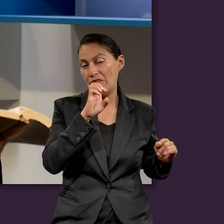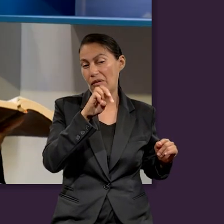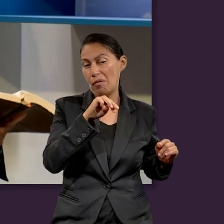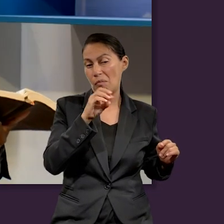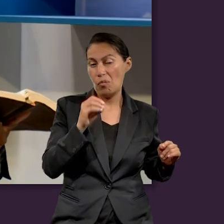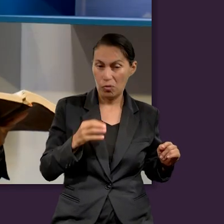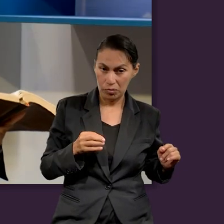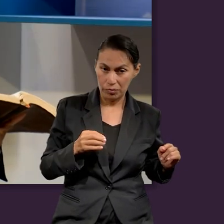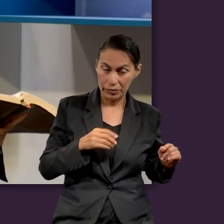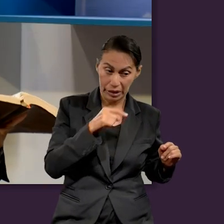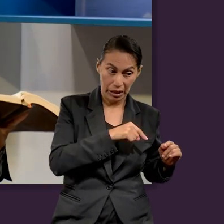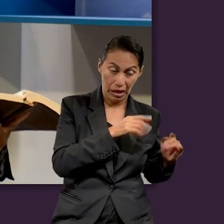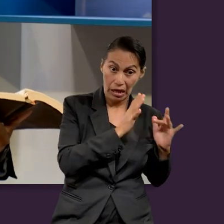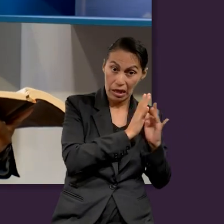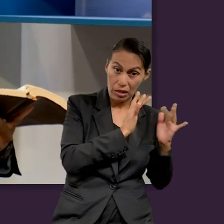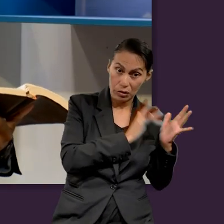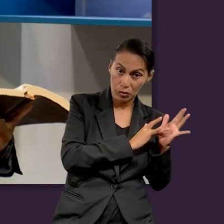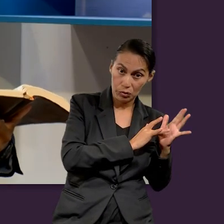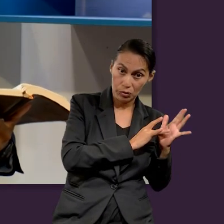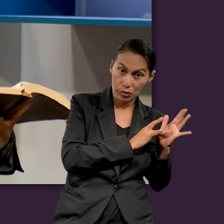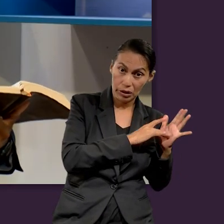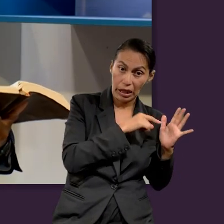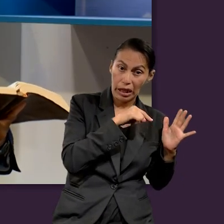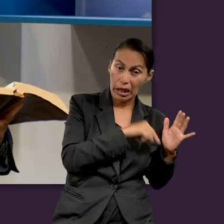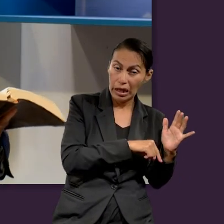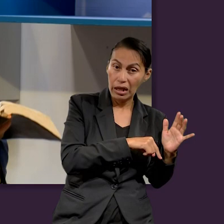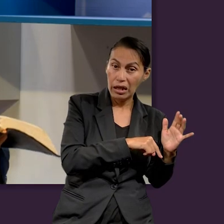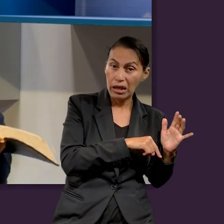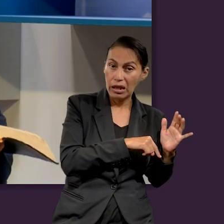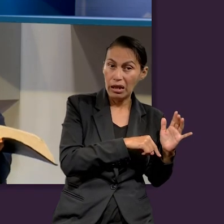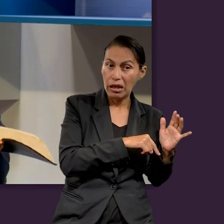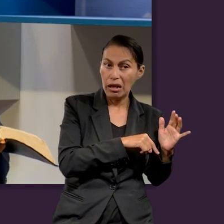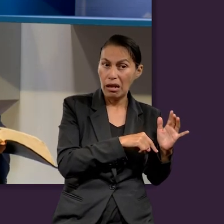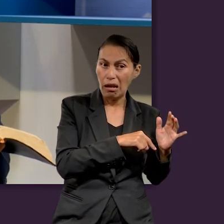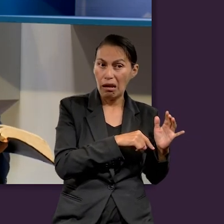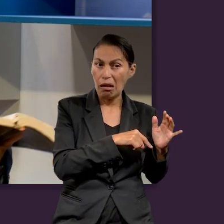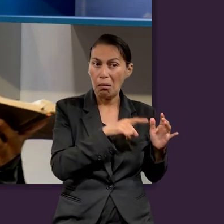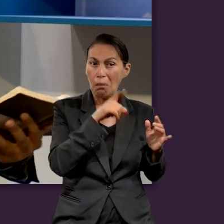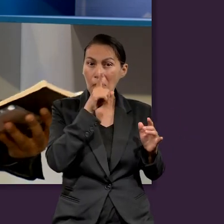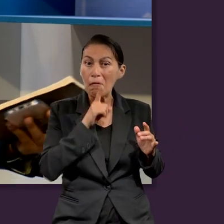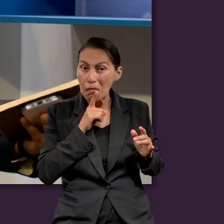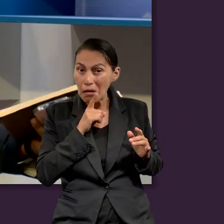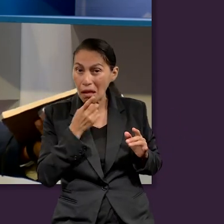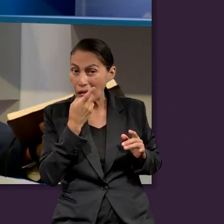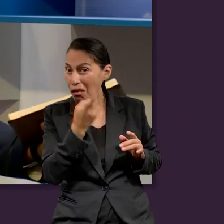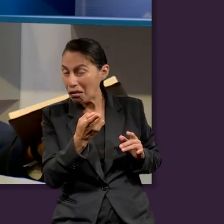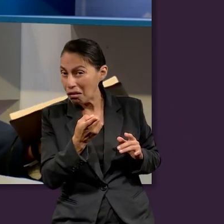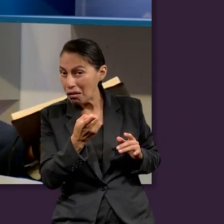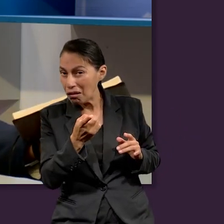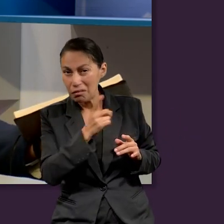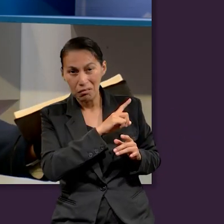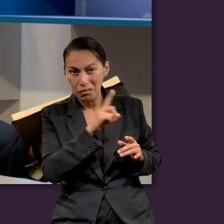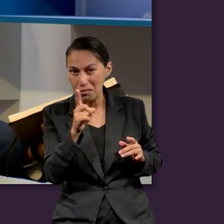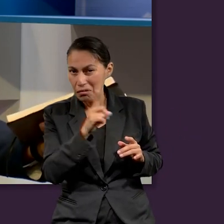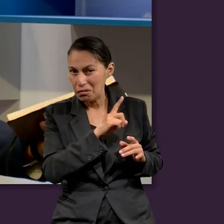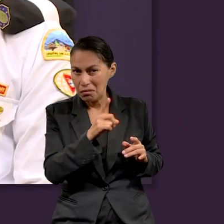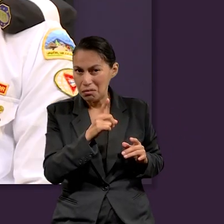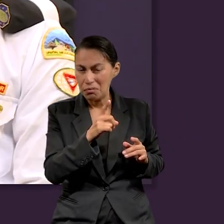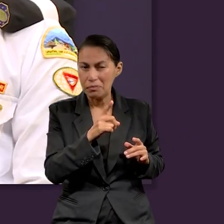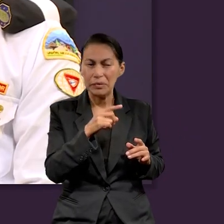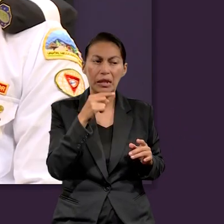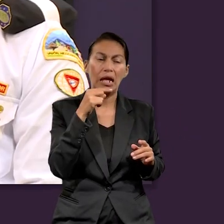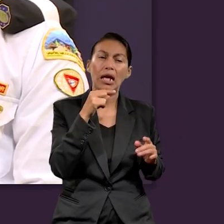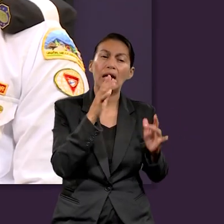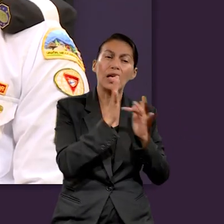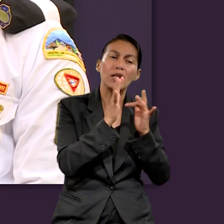Every te acuerdas de eso y en ese momento Jesús lo que estaba haciendo Jesús era era blasfemia